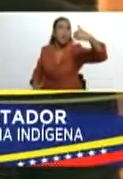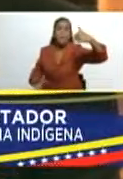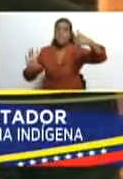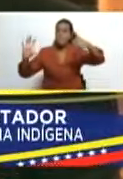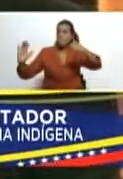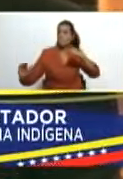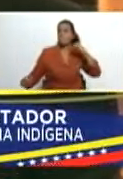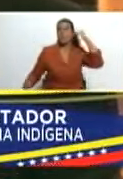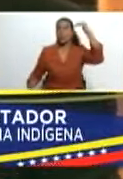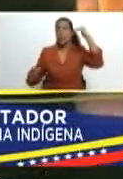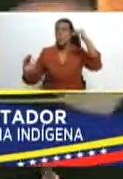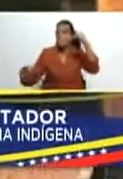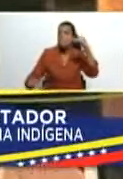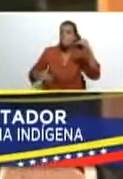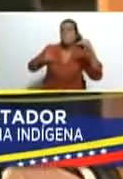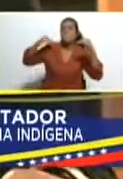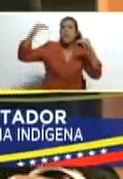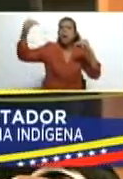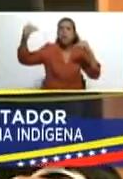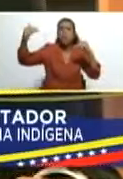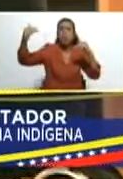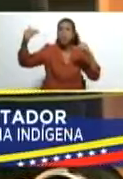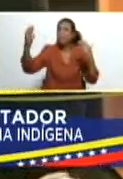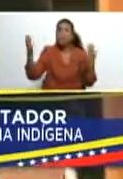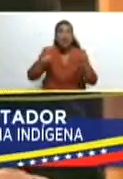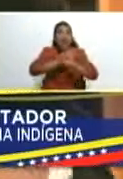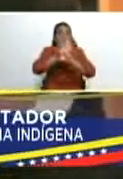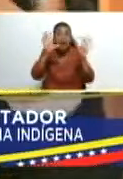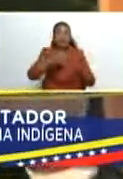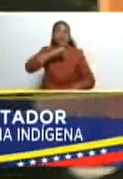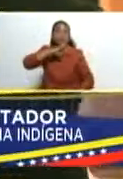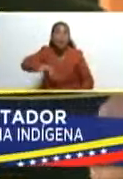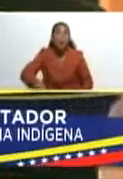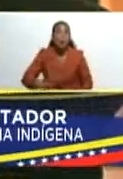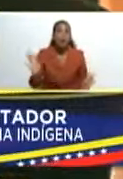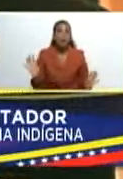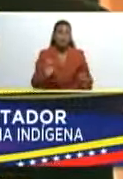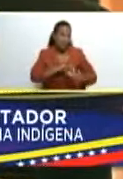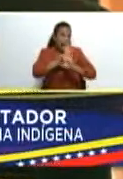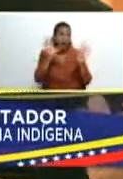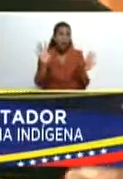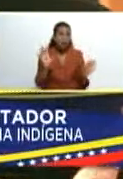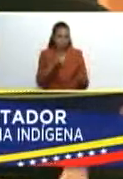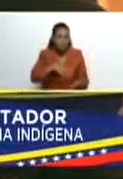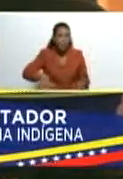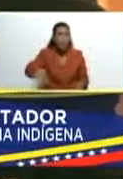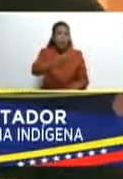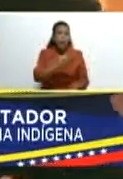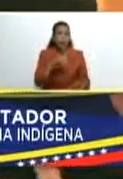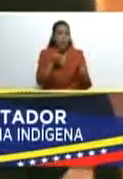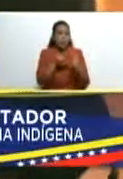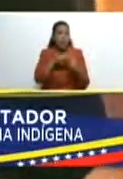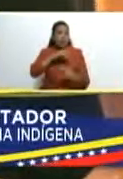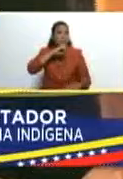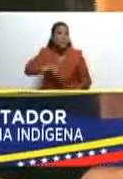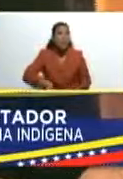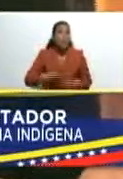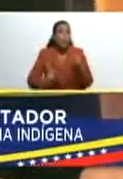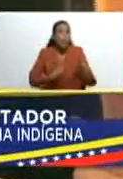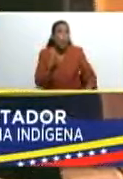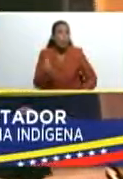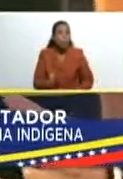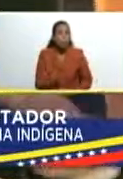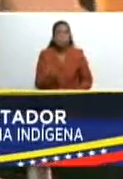otra. Si eso no estuviera claro, mejor dicho, si eso estuviera claro para todos y para todas, no